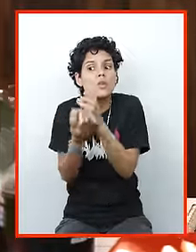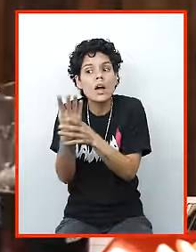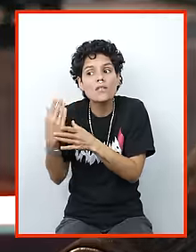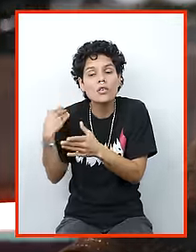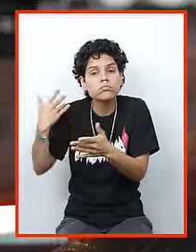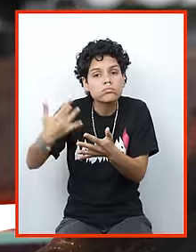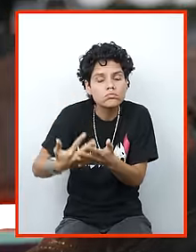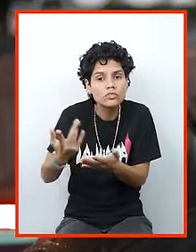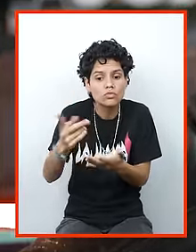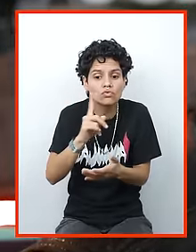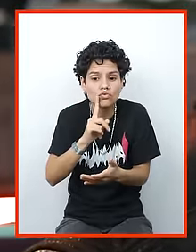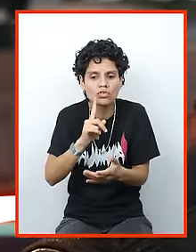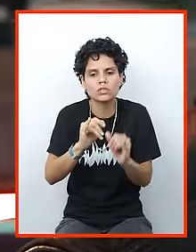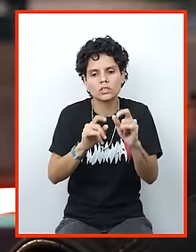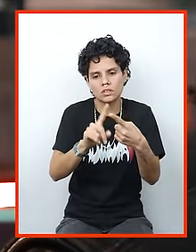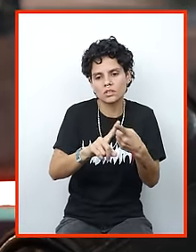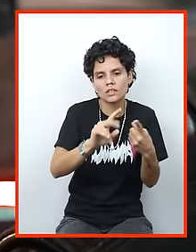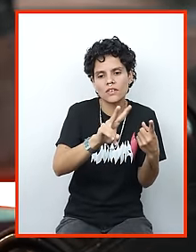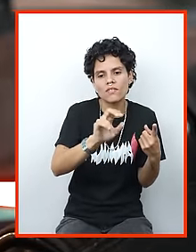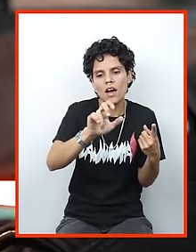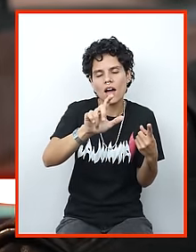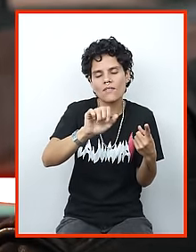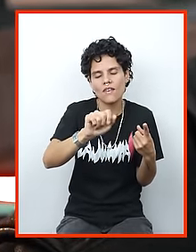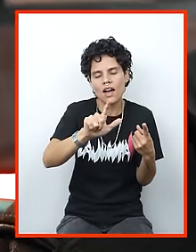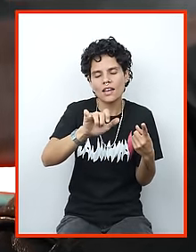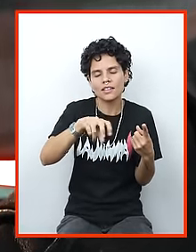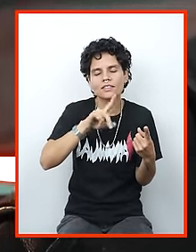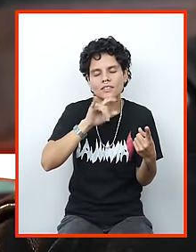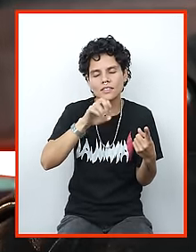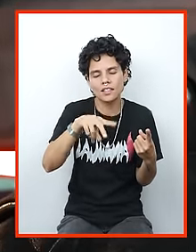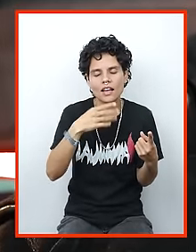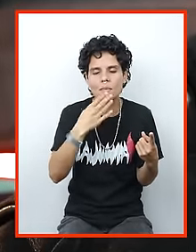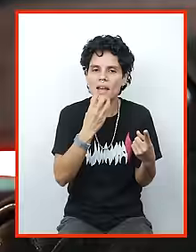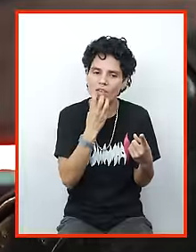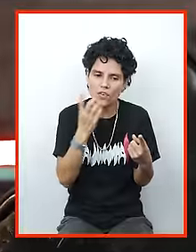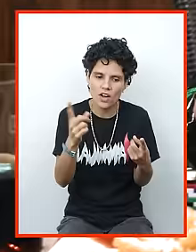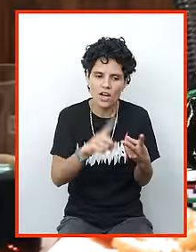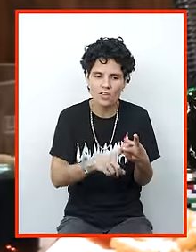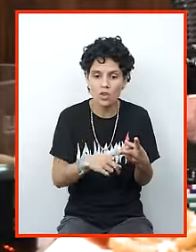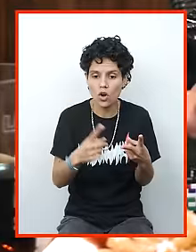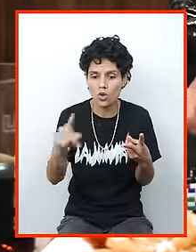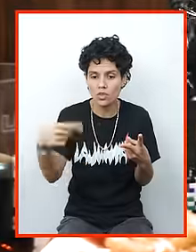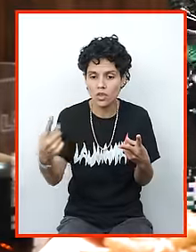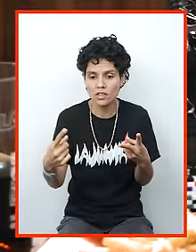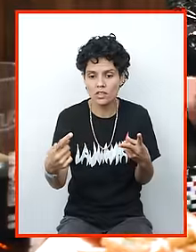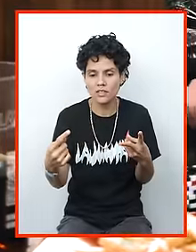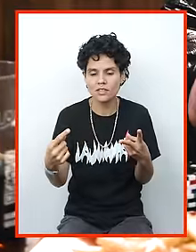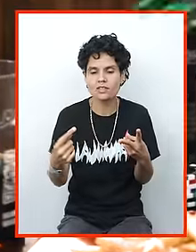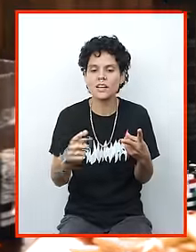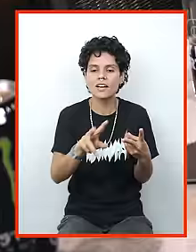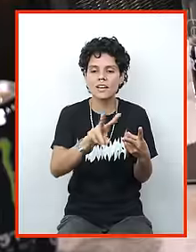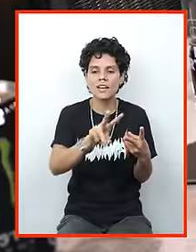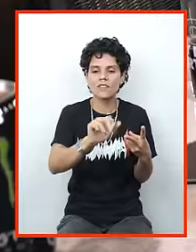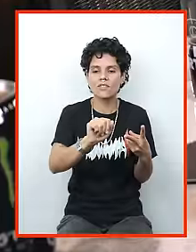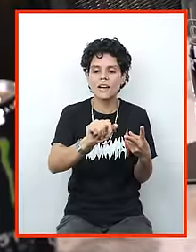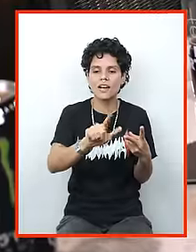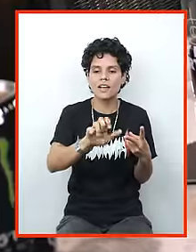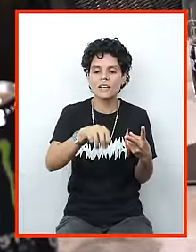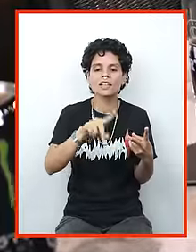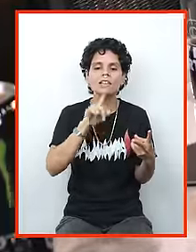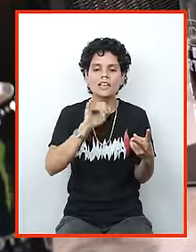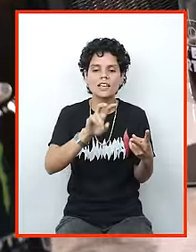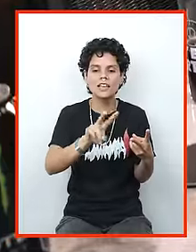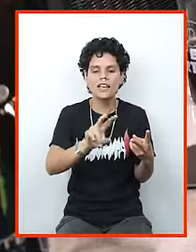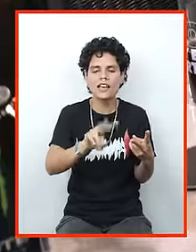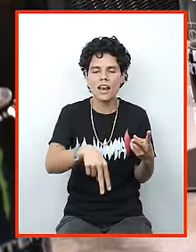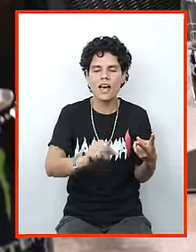así para gente, ¿no? Sí, harto. Están la Valentina, que igual es de Antofa, que igual es buena. ¿Te paso otra? ¿Cómo se llama? Valentina. Valentina.